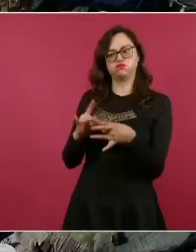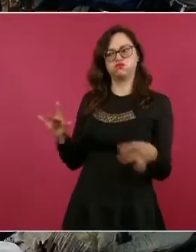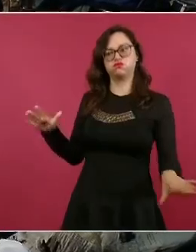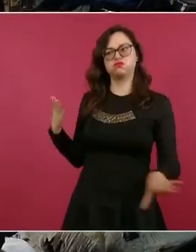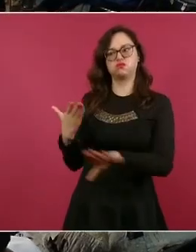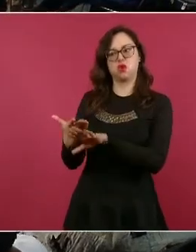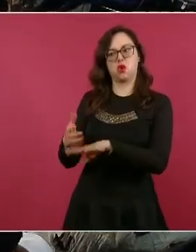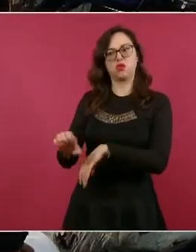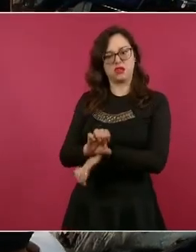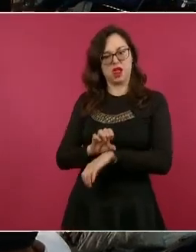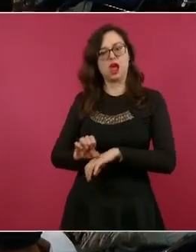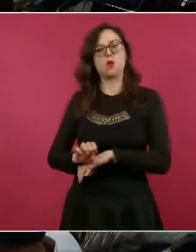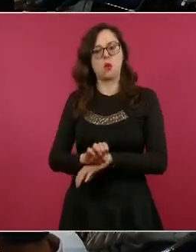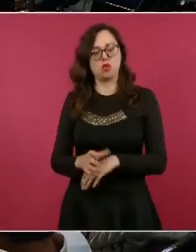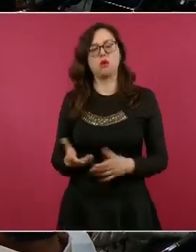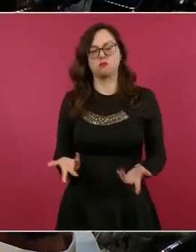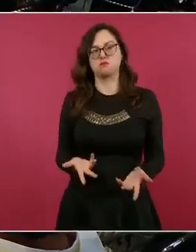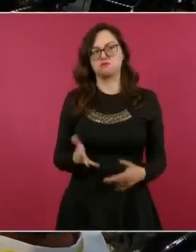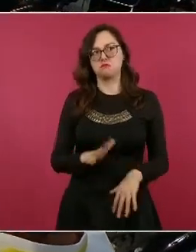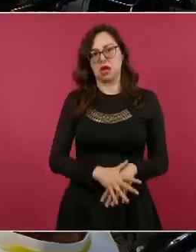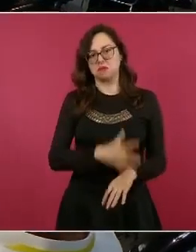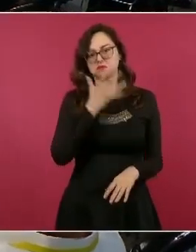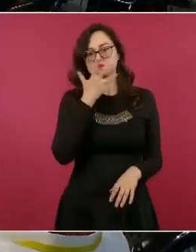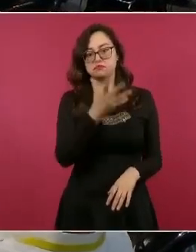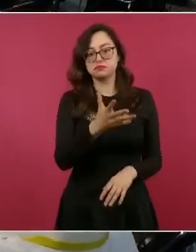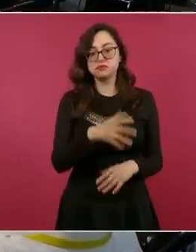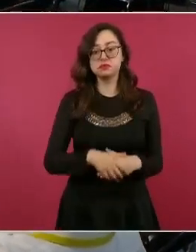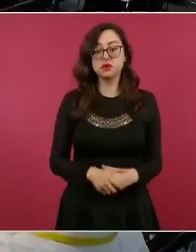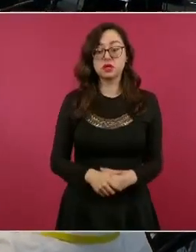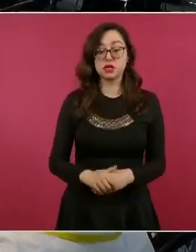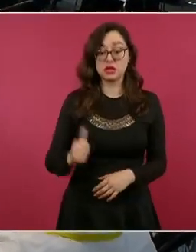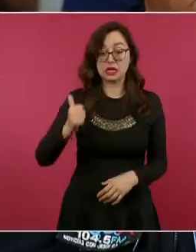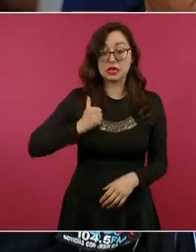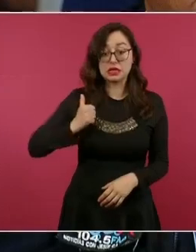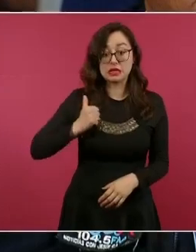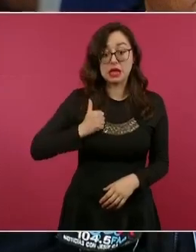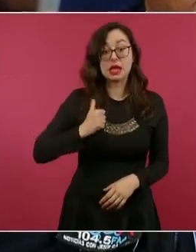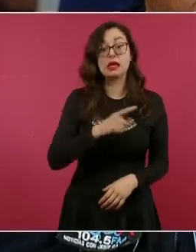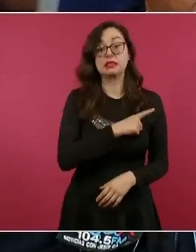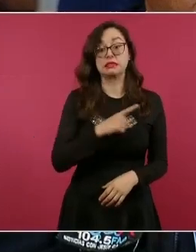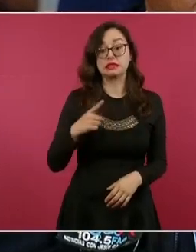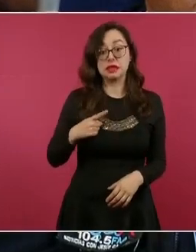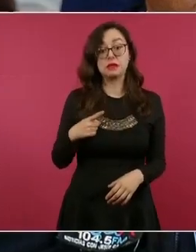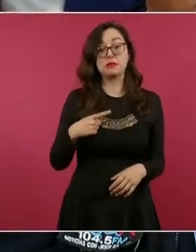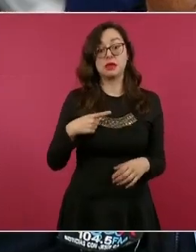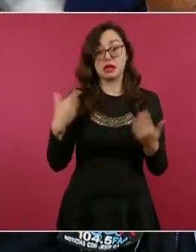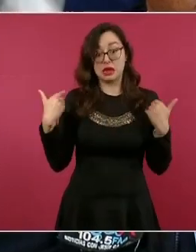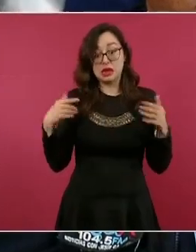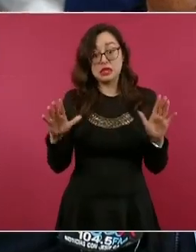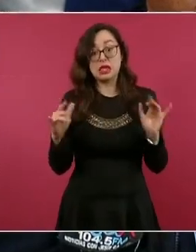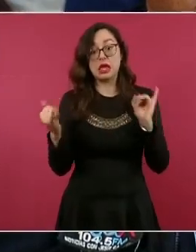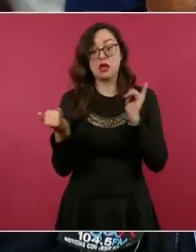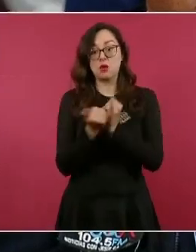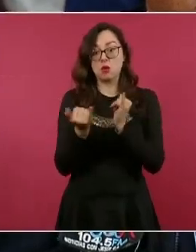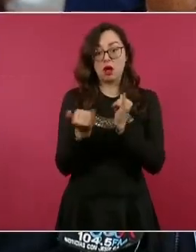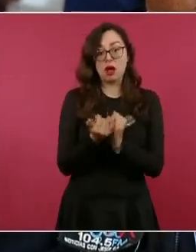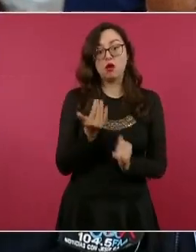a esta intervención en la embajada. ¿Esperaría lo mismo del gobierno de Canadá? ¿Se ha enviado